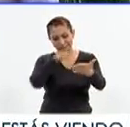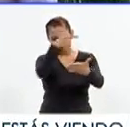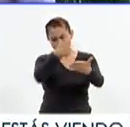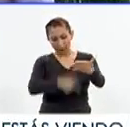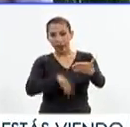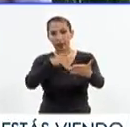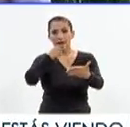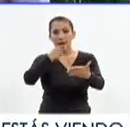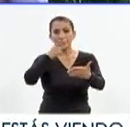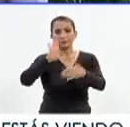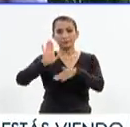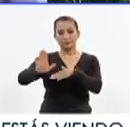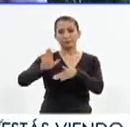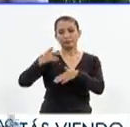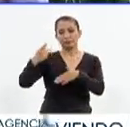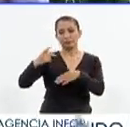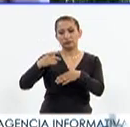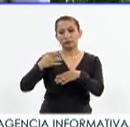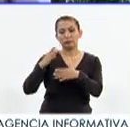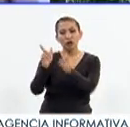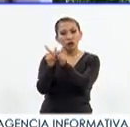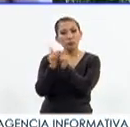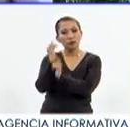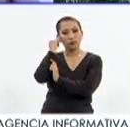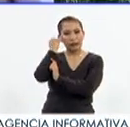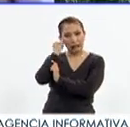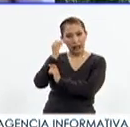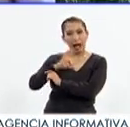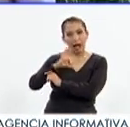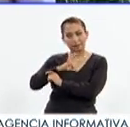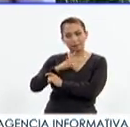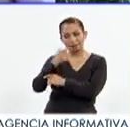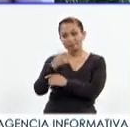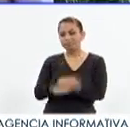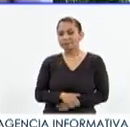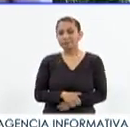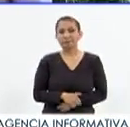como hablantes pertenecientes a un grupo indígena.